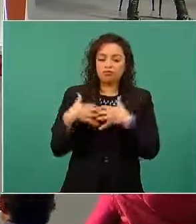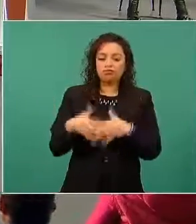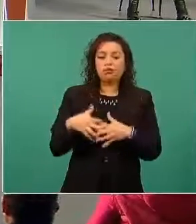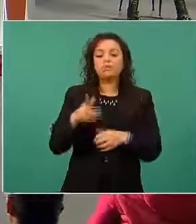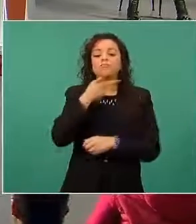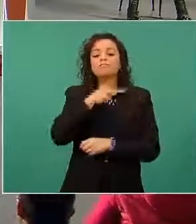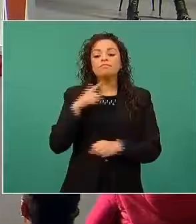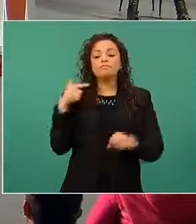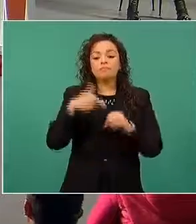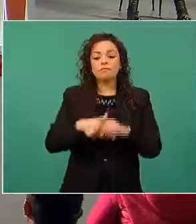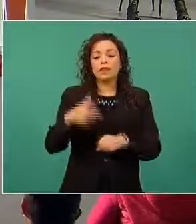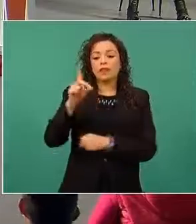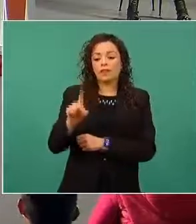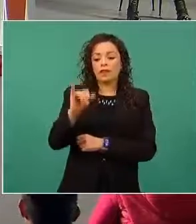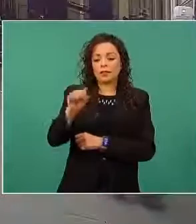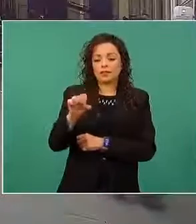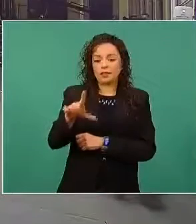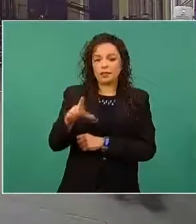presidente?